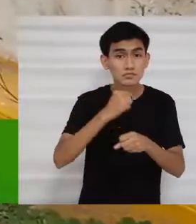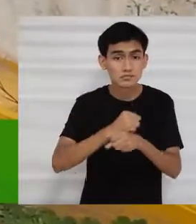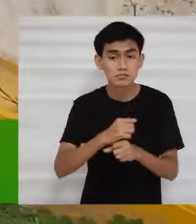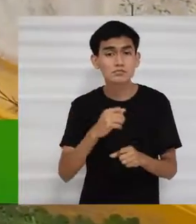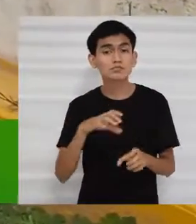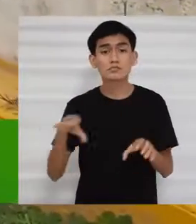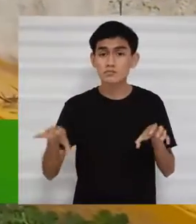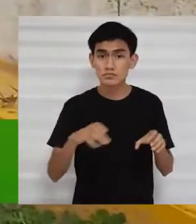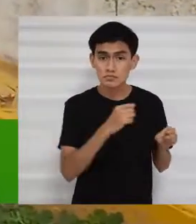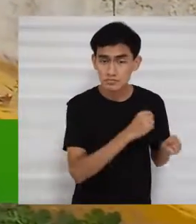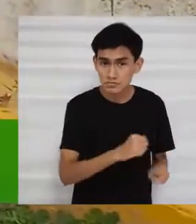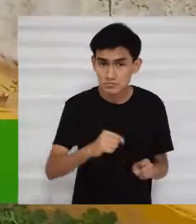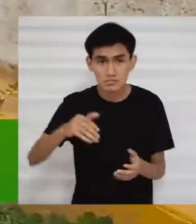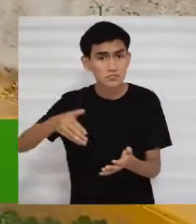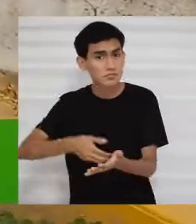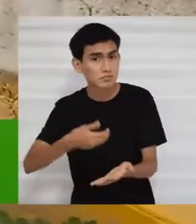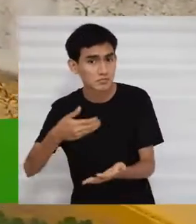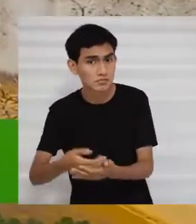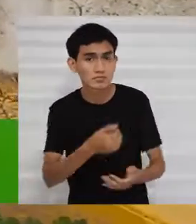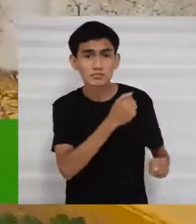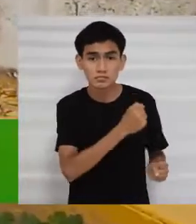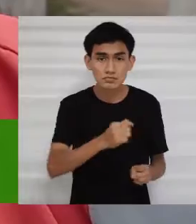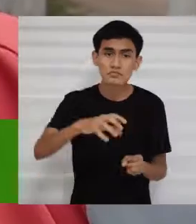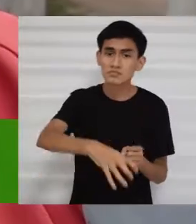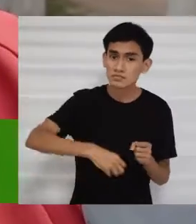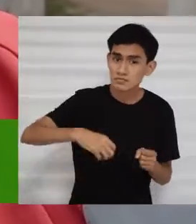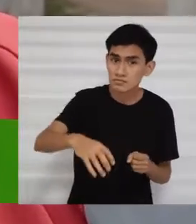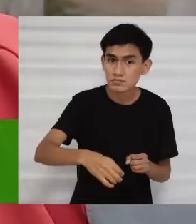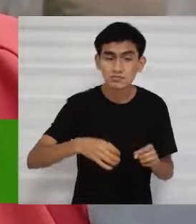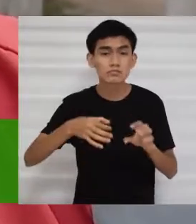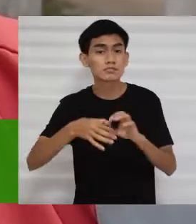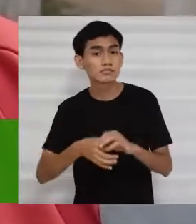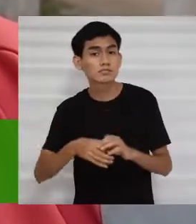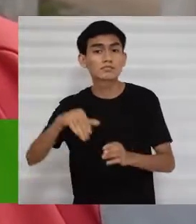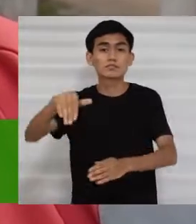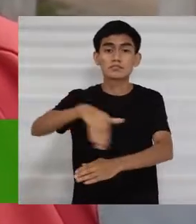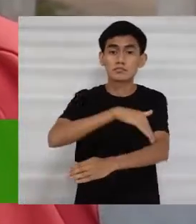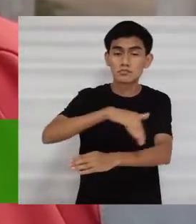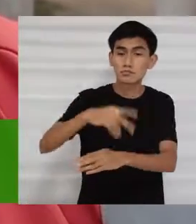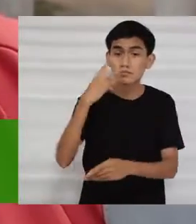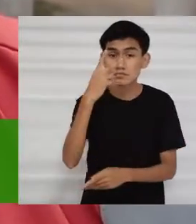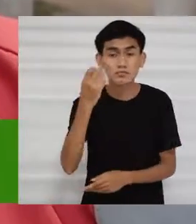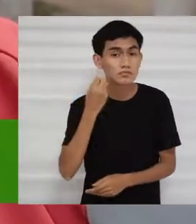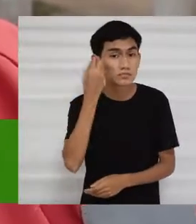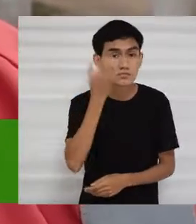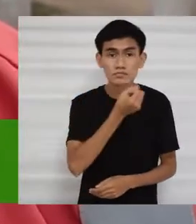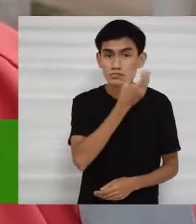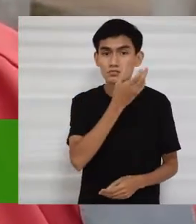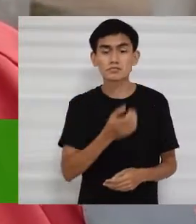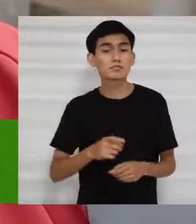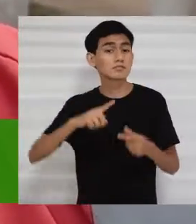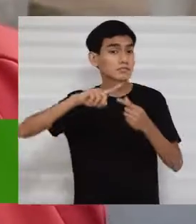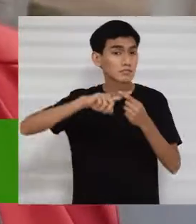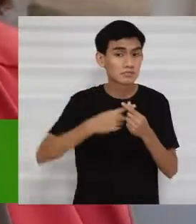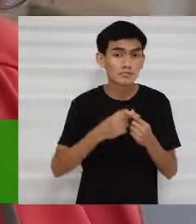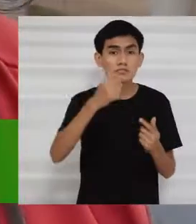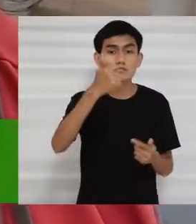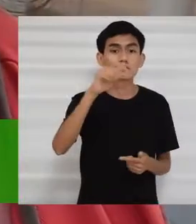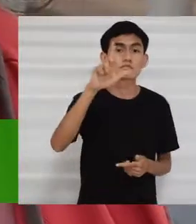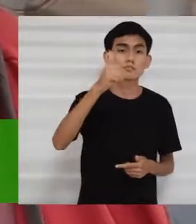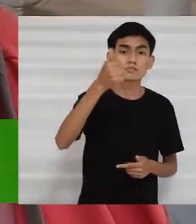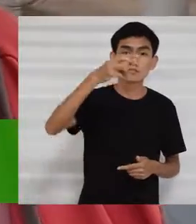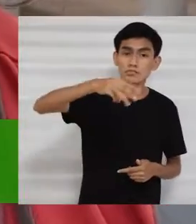haciendo raspado, barrido y recojo de la avenida Miraflores, empezando de las Alamedas